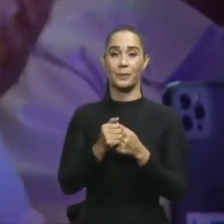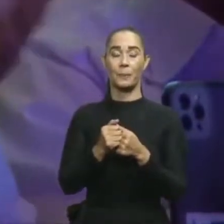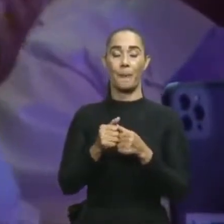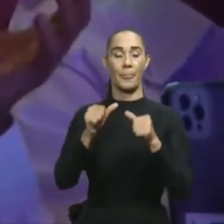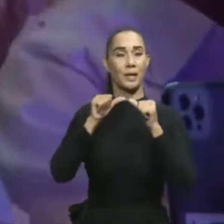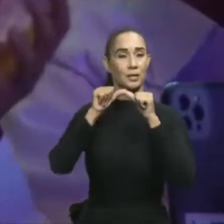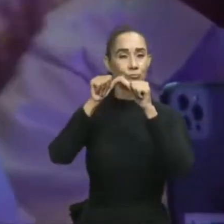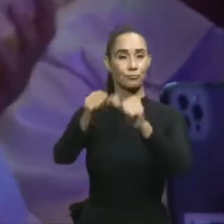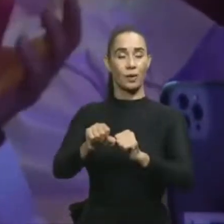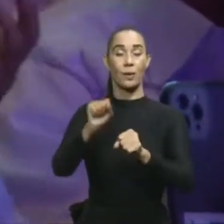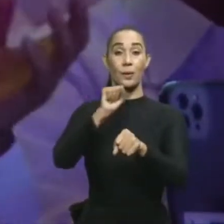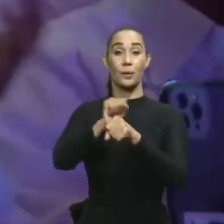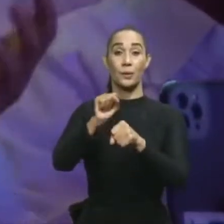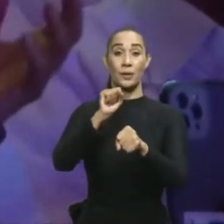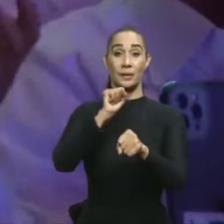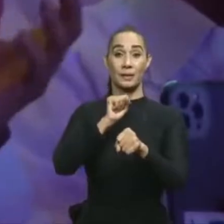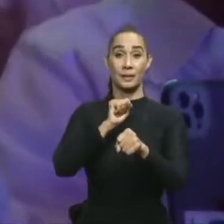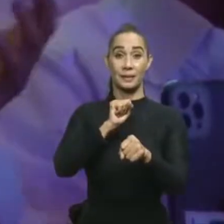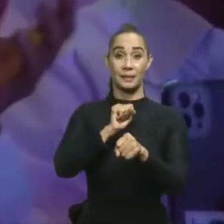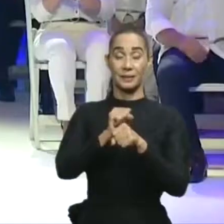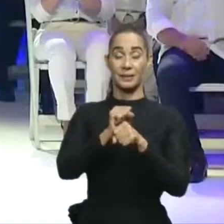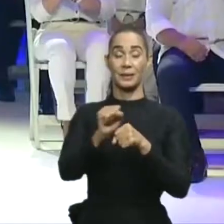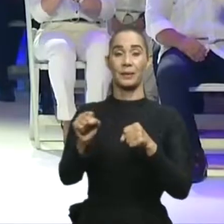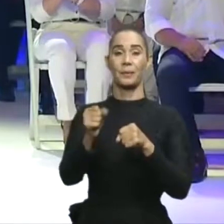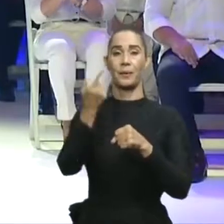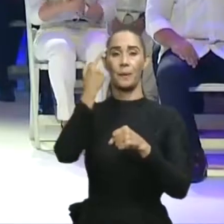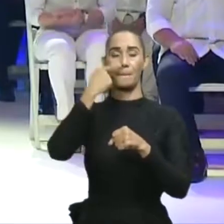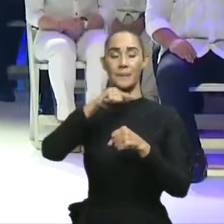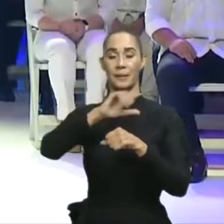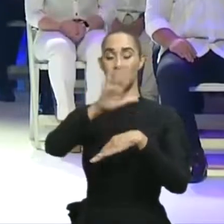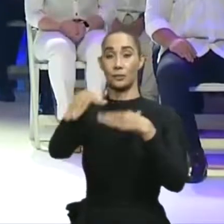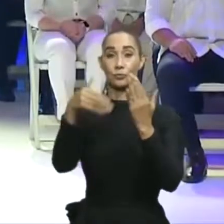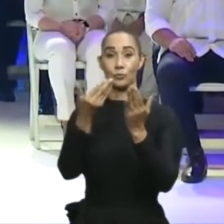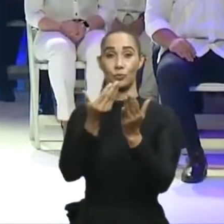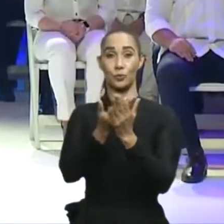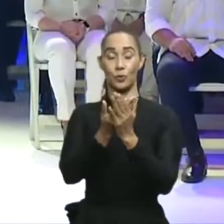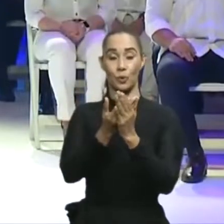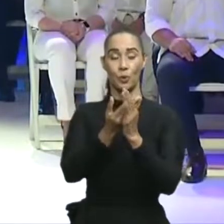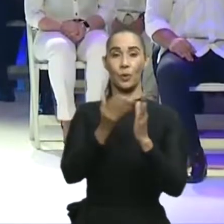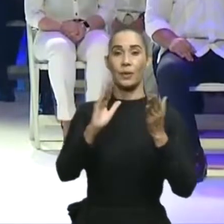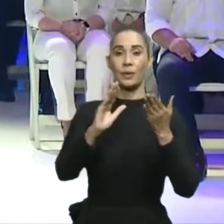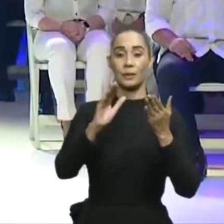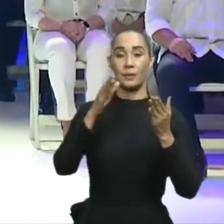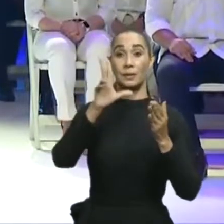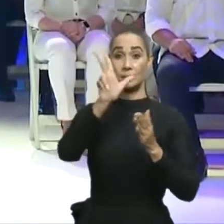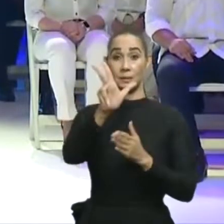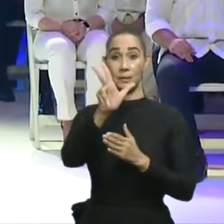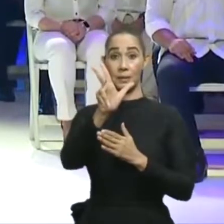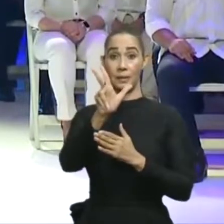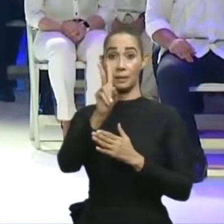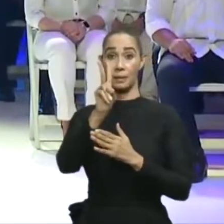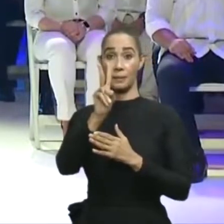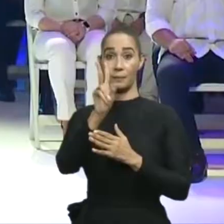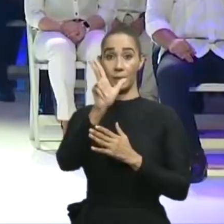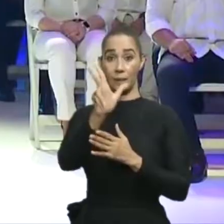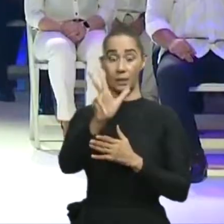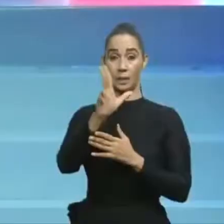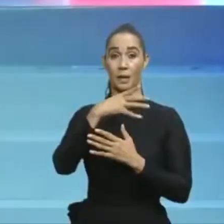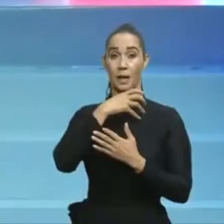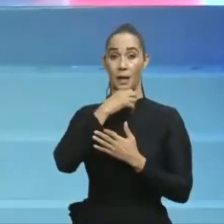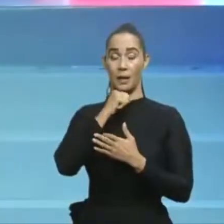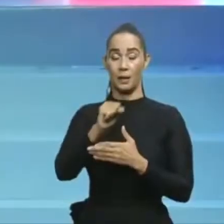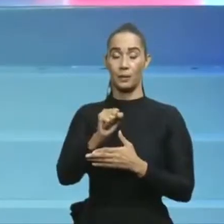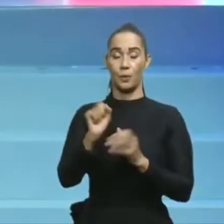estamos trabajando para que la mayoría de la población de esa edad es decir desde los 3 años